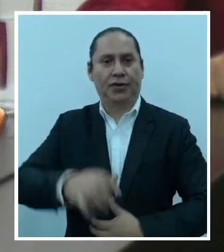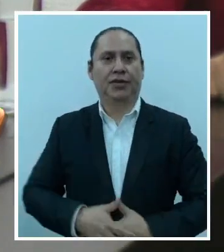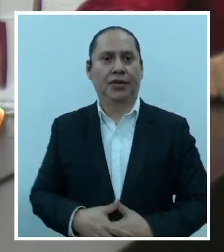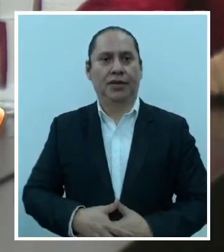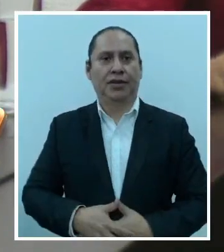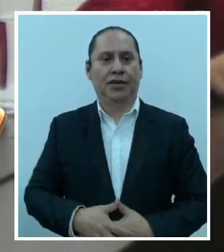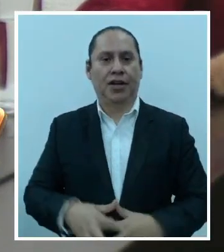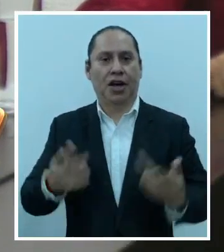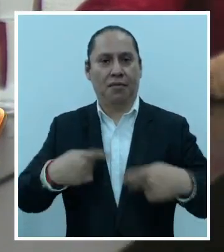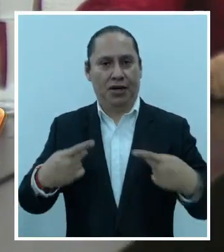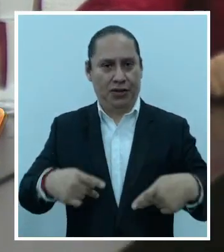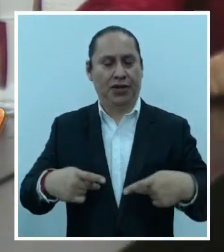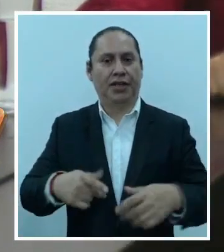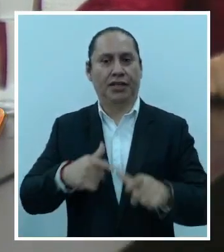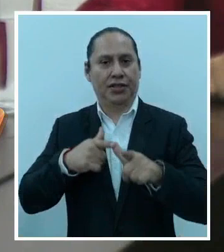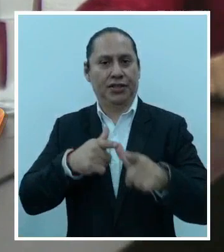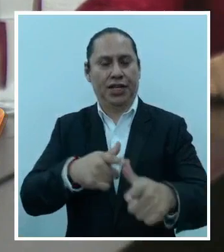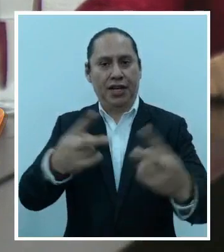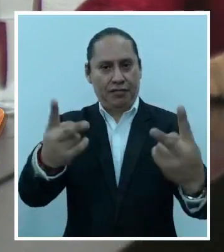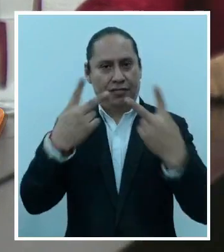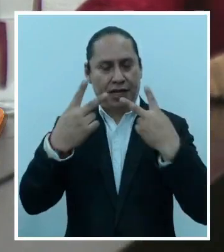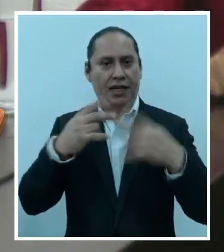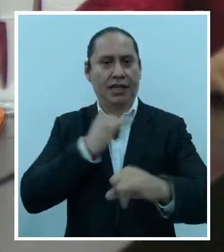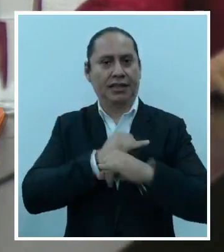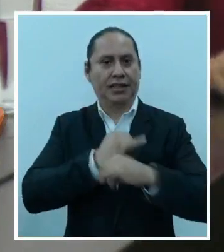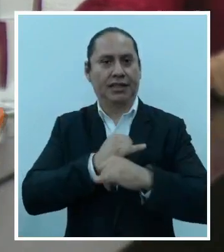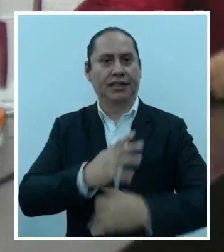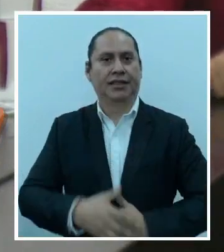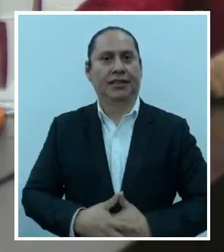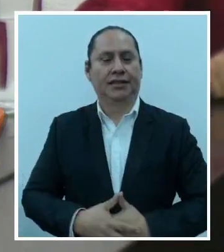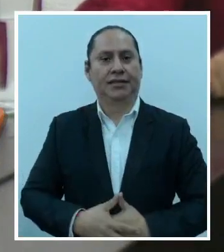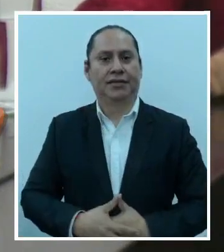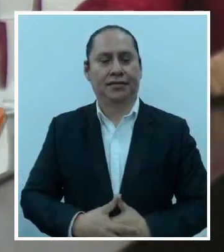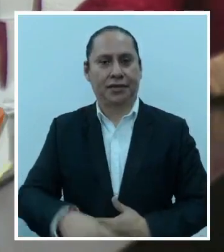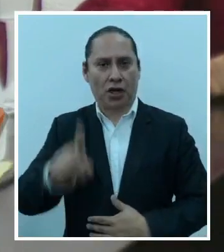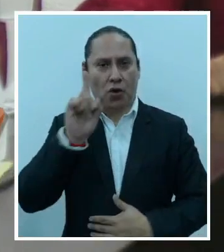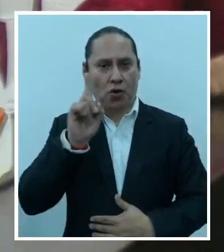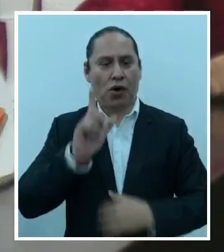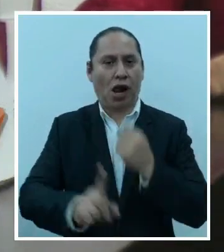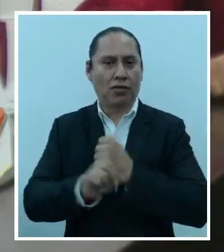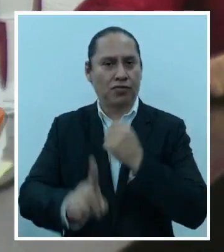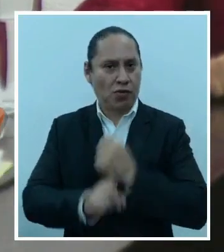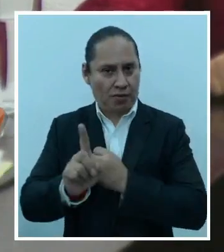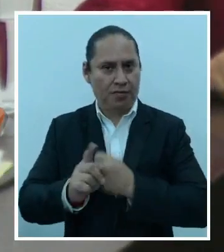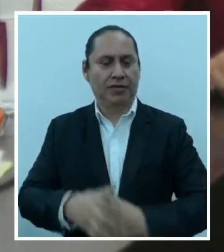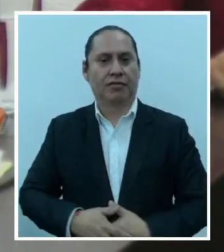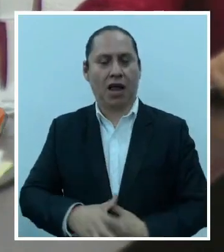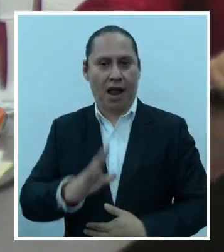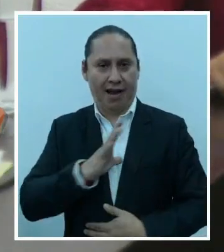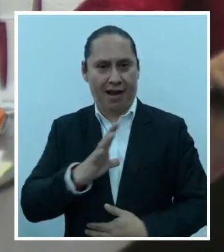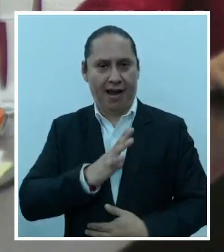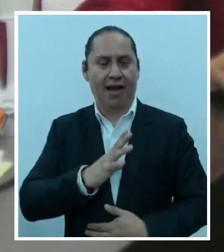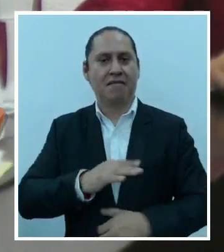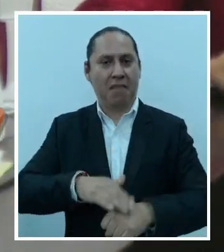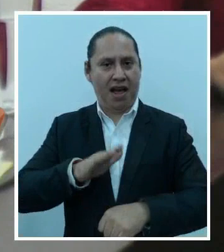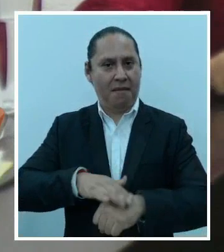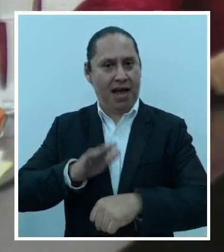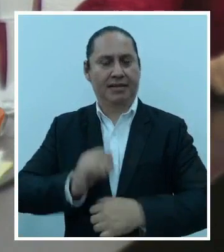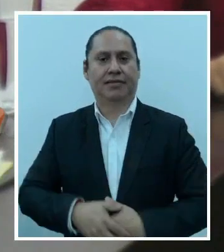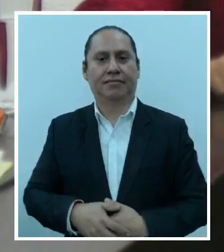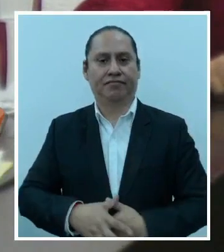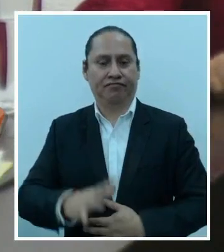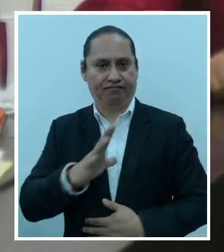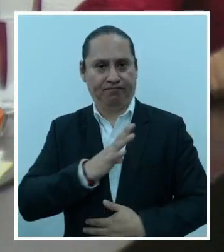y la la ciudadanía que nos sigue a través de las redes sociales una de las problemáticas que tenemos mayormente es la